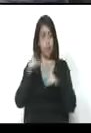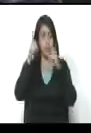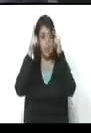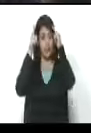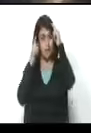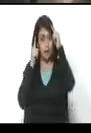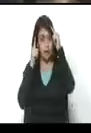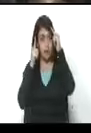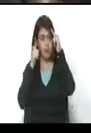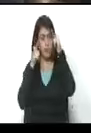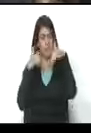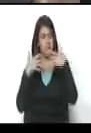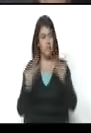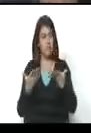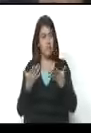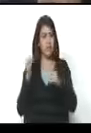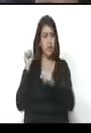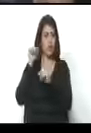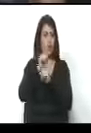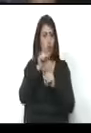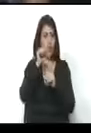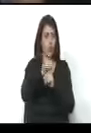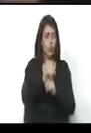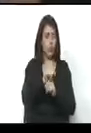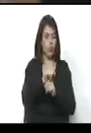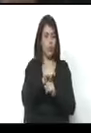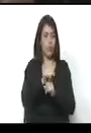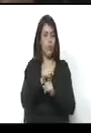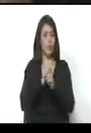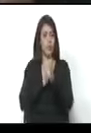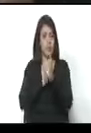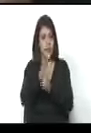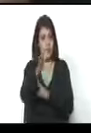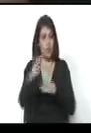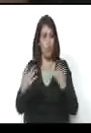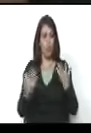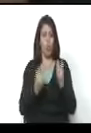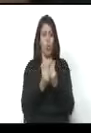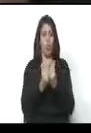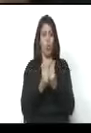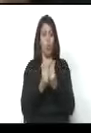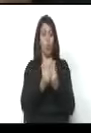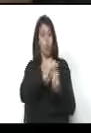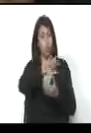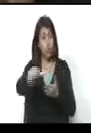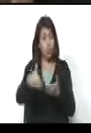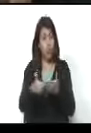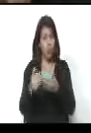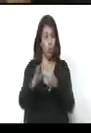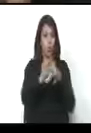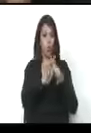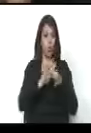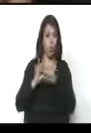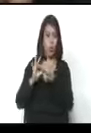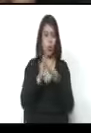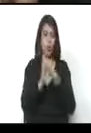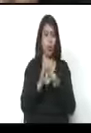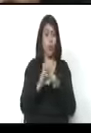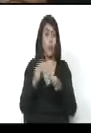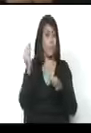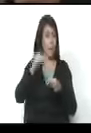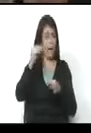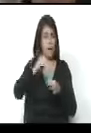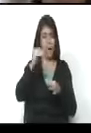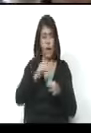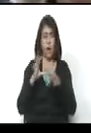Hugo Chávez es seguir luchando, es seguir juntos, juntas, unidos y unidas, más que